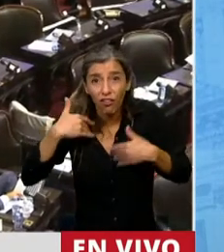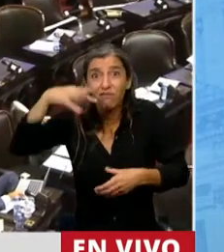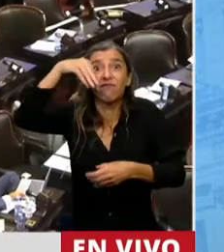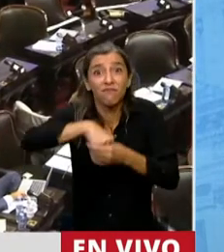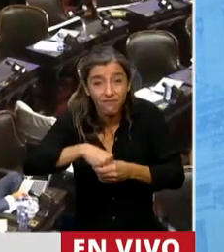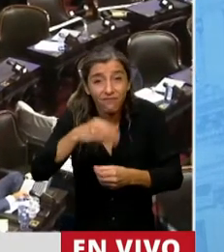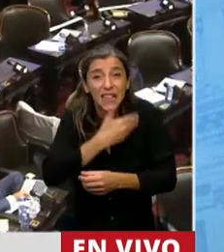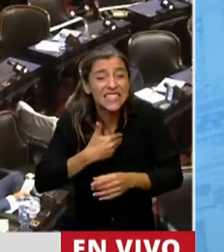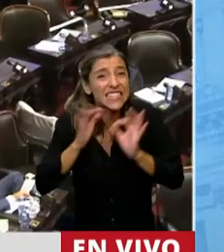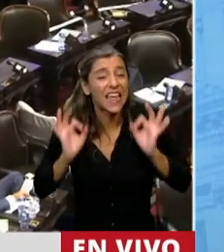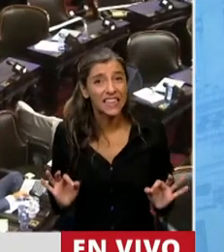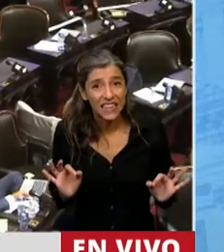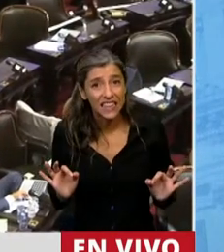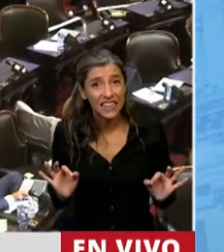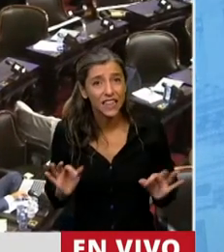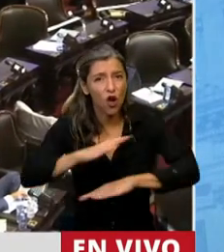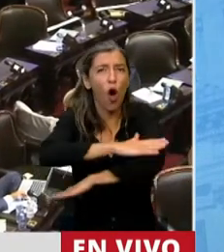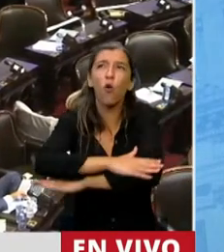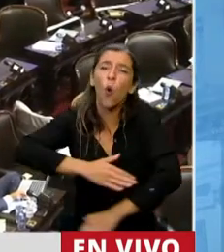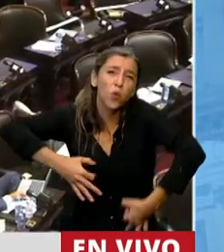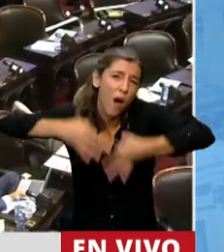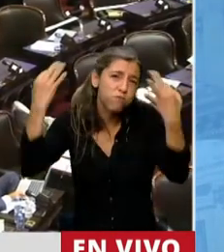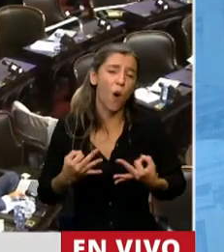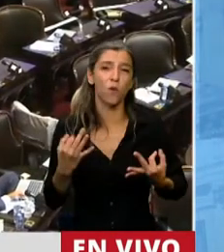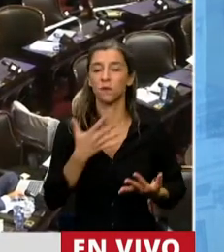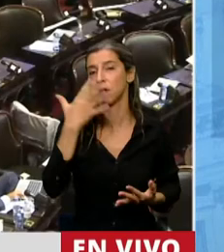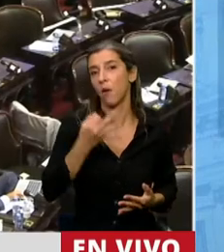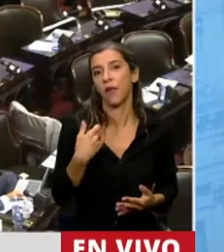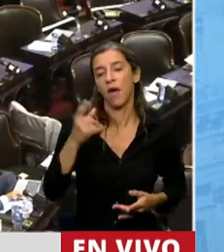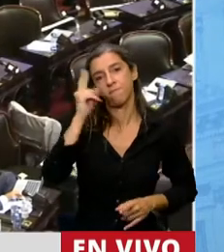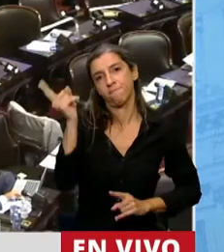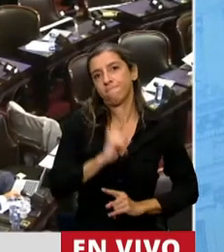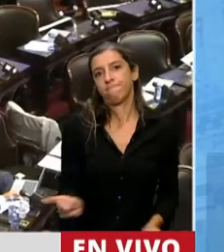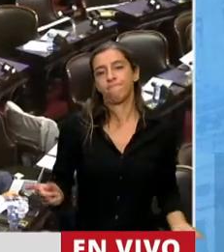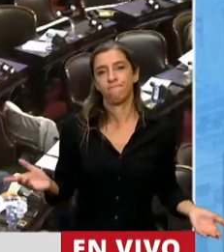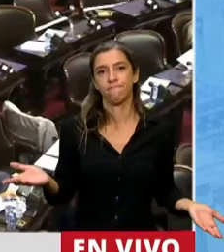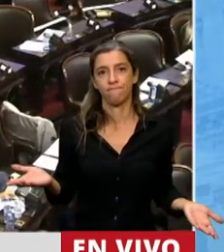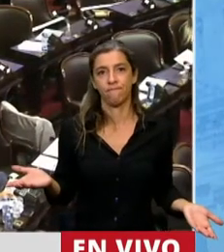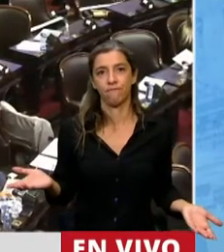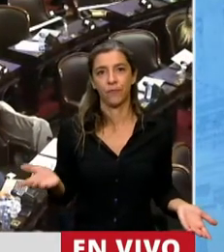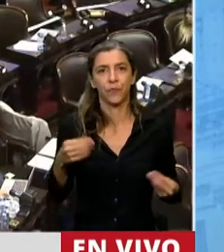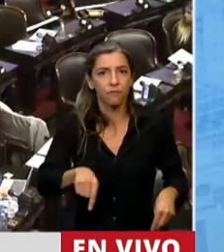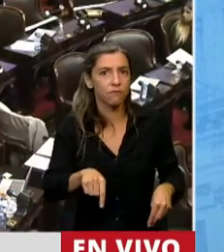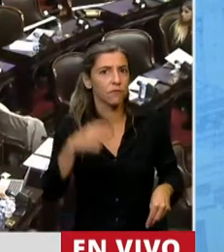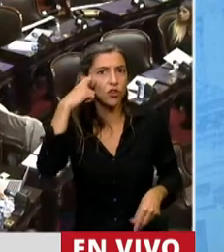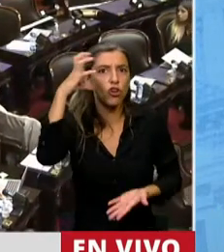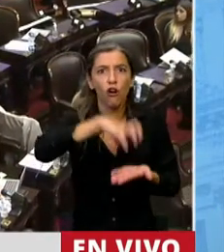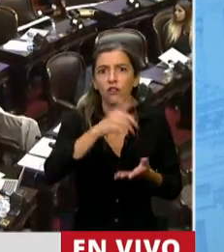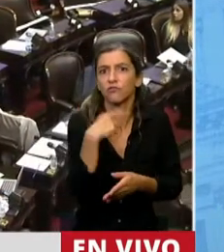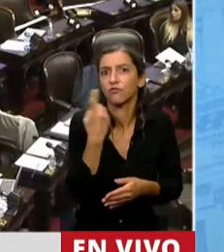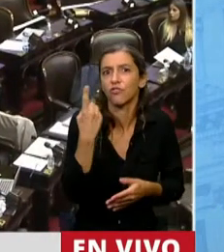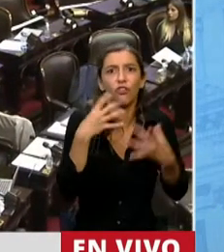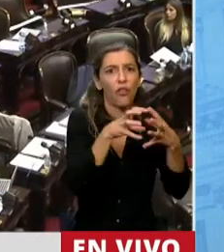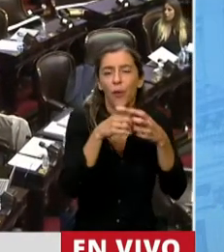es lamentable que esto ocurre en la provincia de Tucumán y que el Congreso no se aboque a discutir y a debatir este pedido